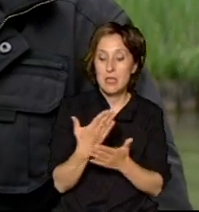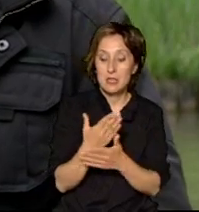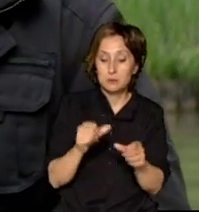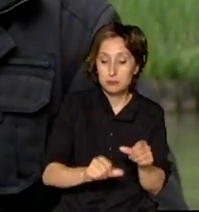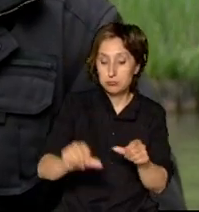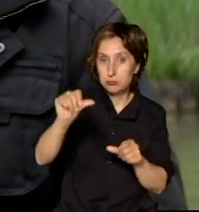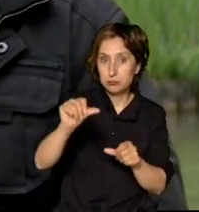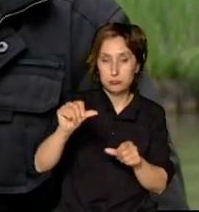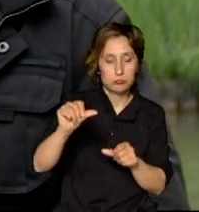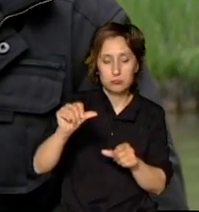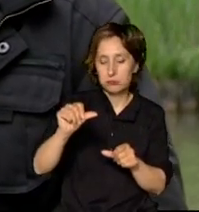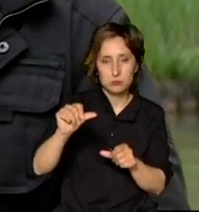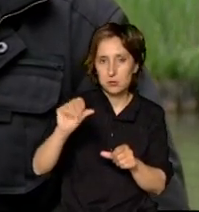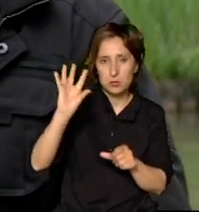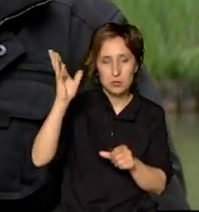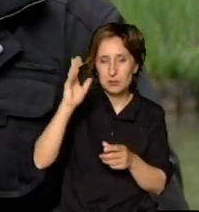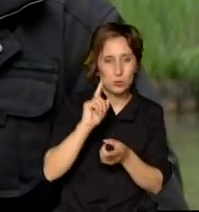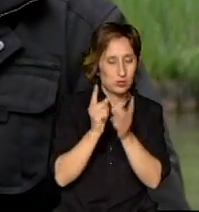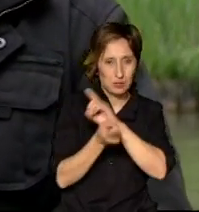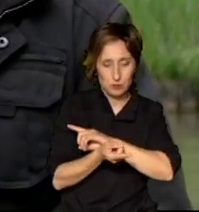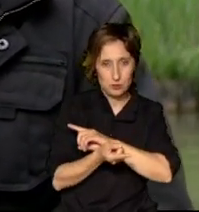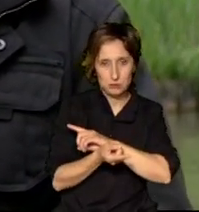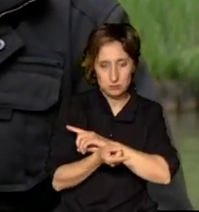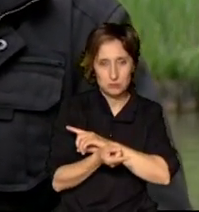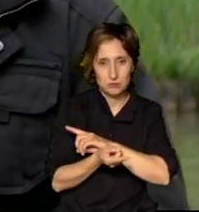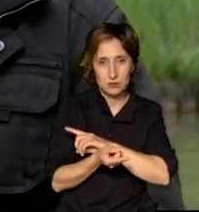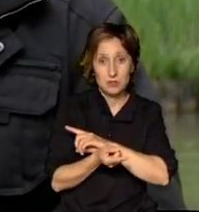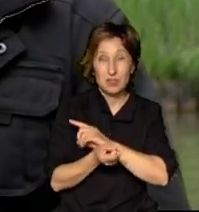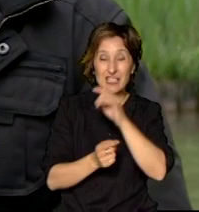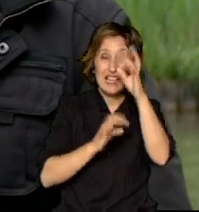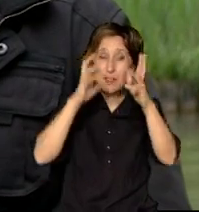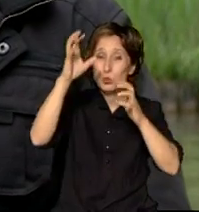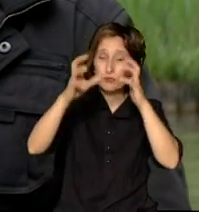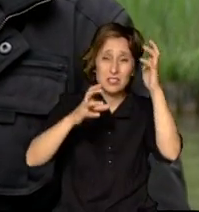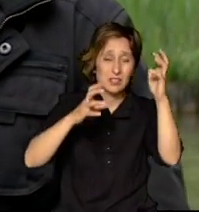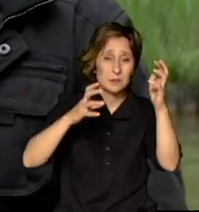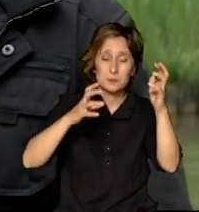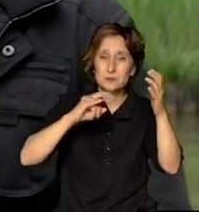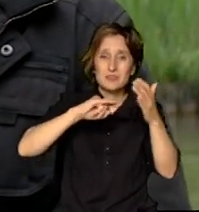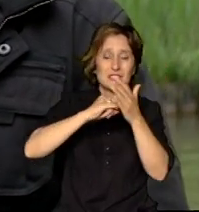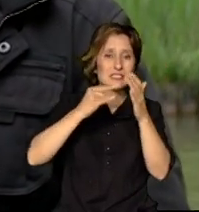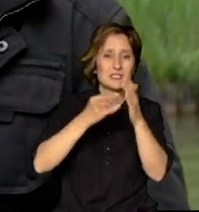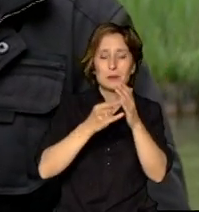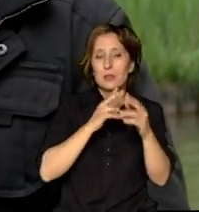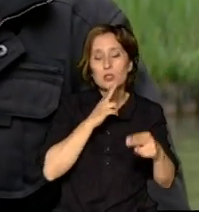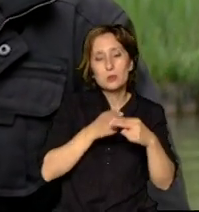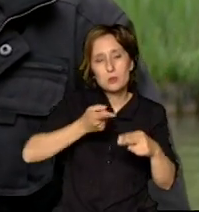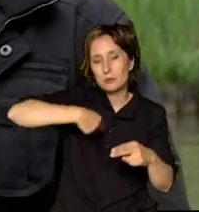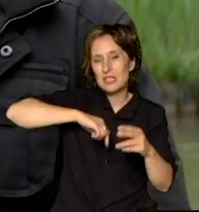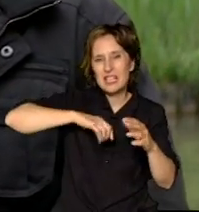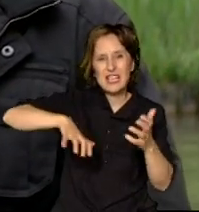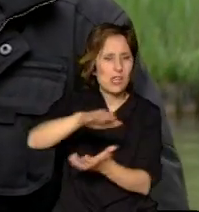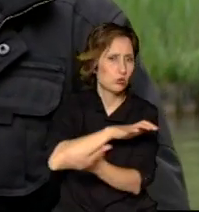la predicción cambia por completo, es decir, la atmósfera, por definición, bueno, es un sistema que nosotros decimos